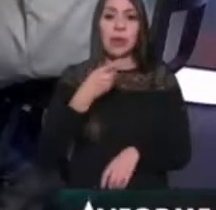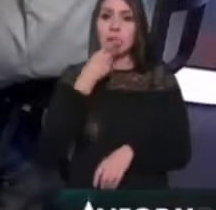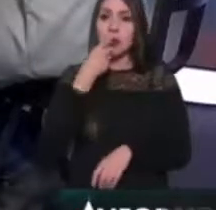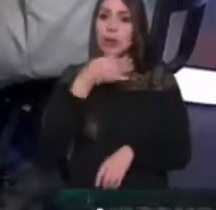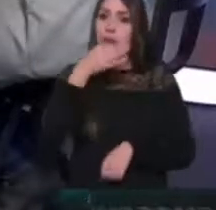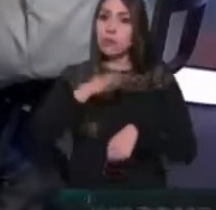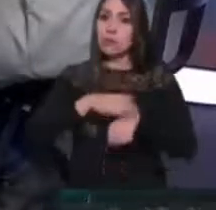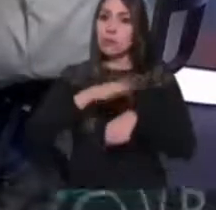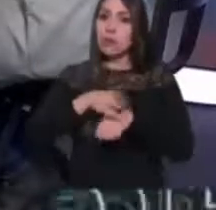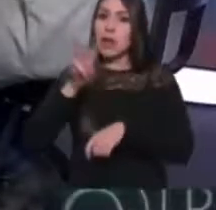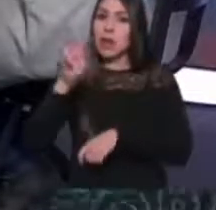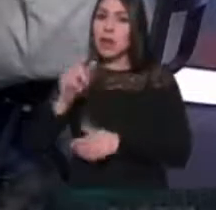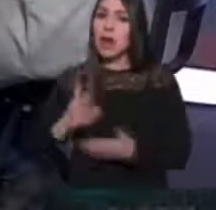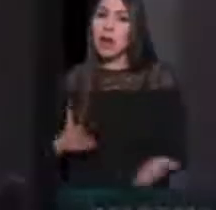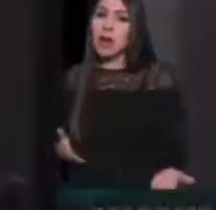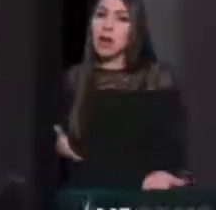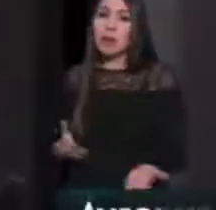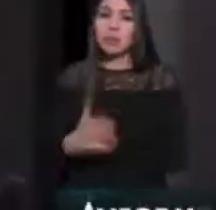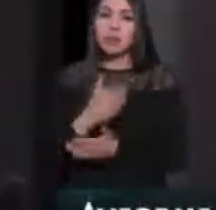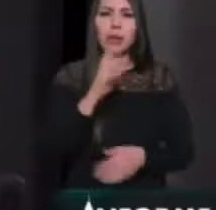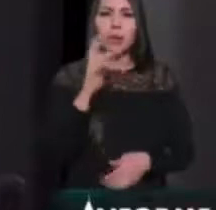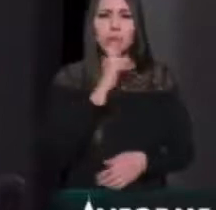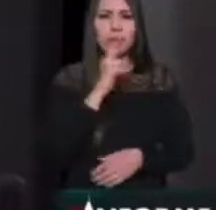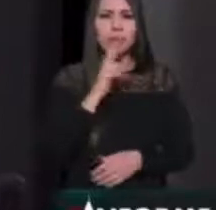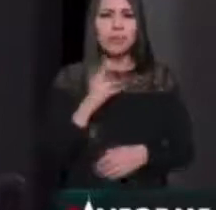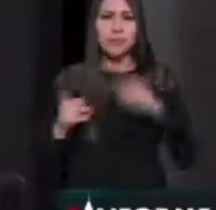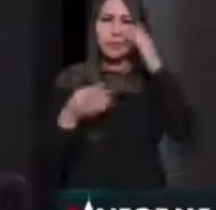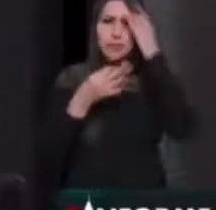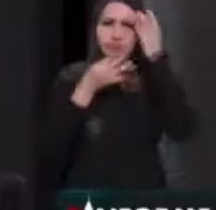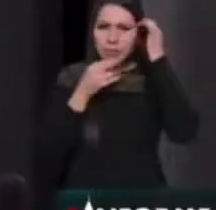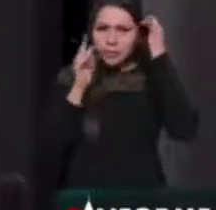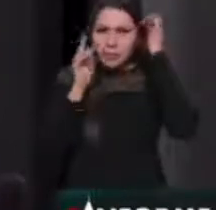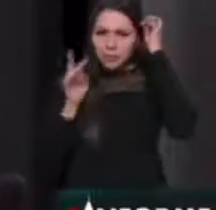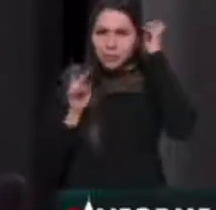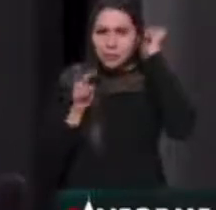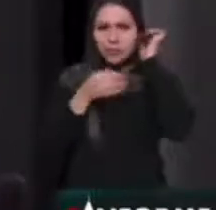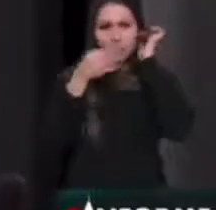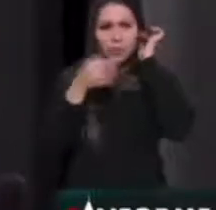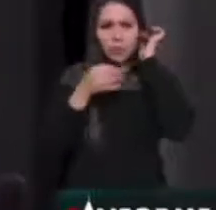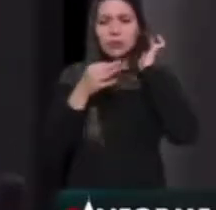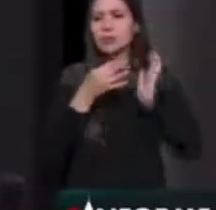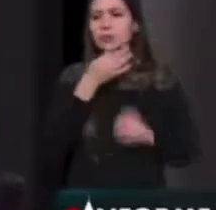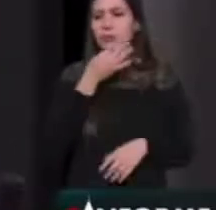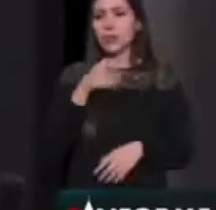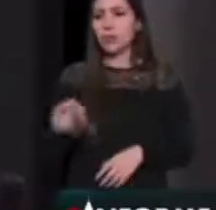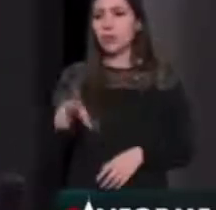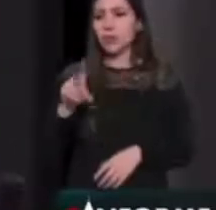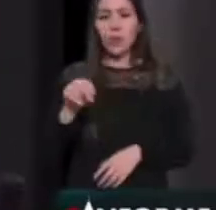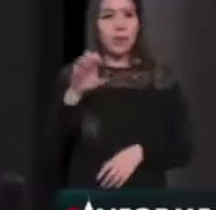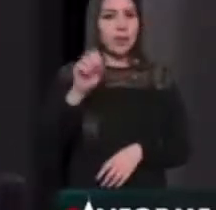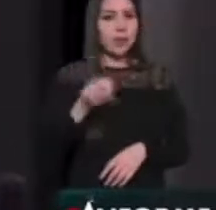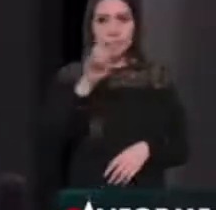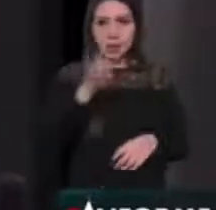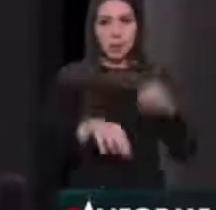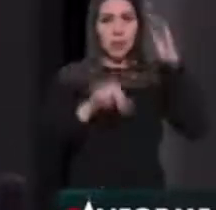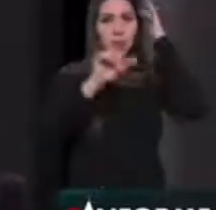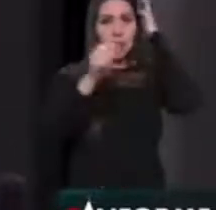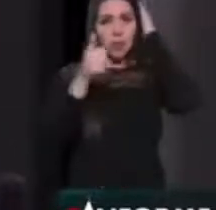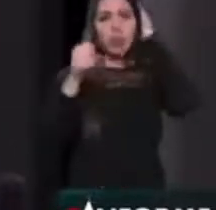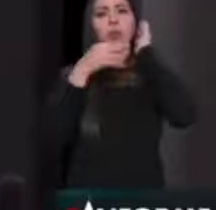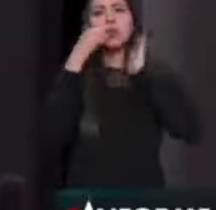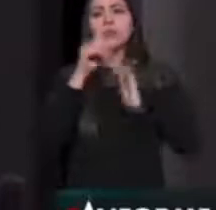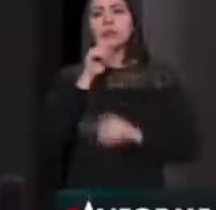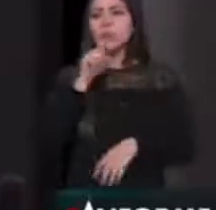Rusia. Inmediatamente nosotros, Infodemia lo desmintió, otros medios también lo desmintieron y se